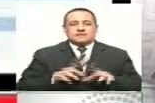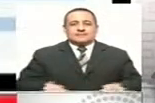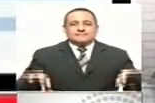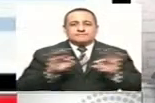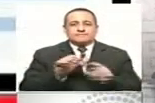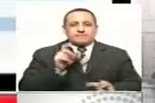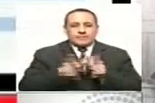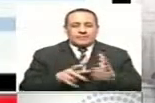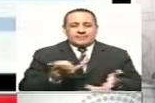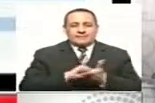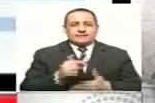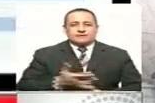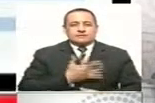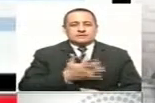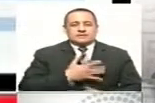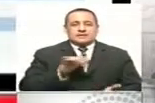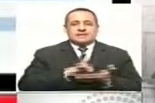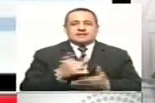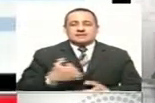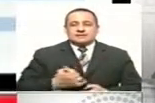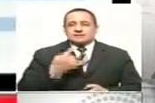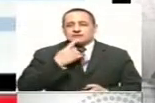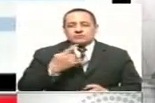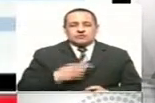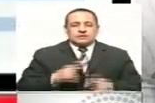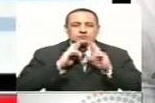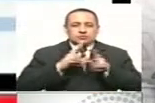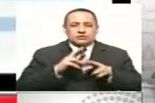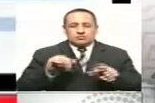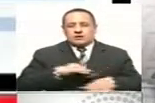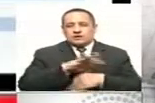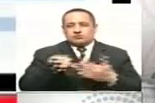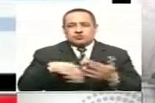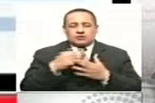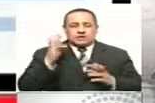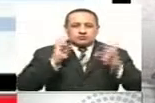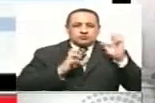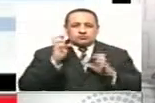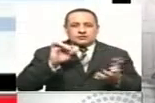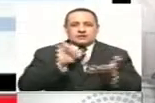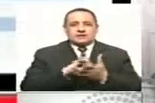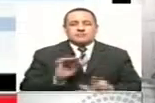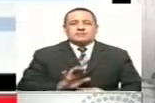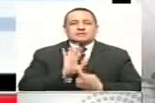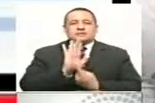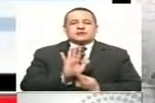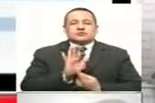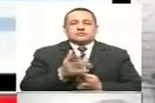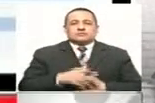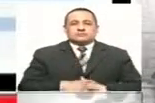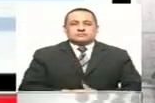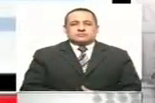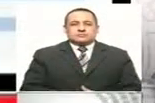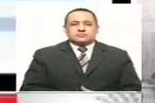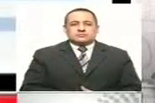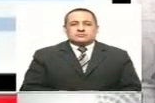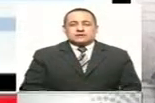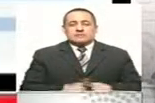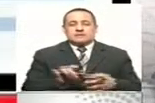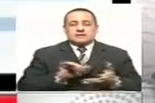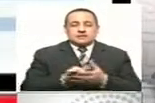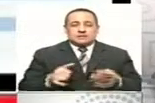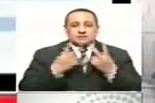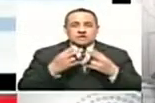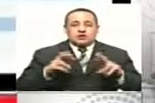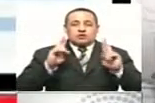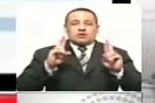que la gente sienta que estamos respondiendo a todas las inquietudes que se van planteando. Y bueno,